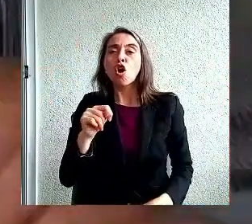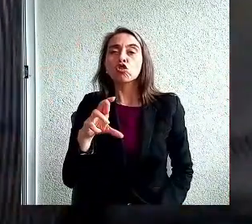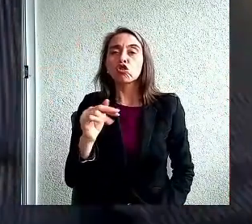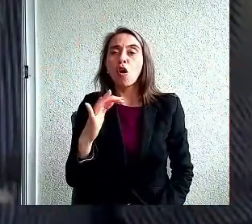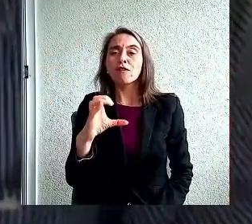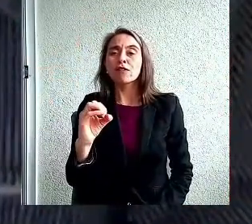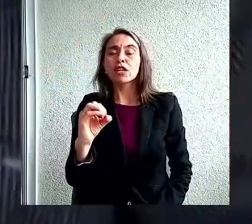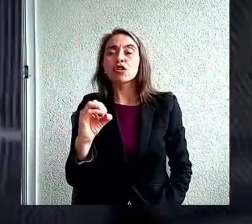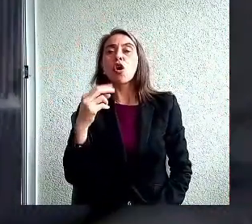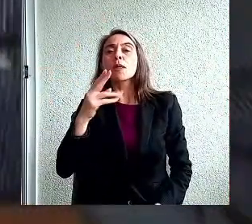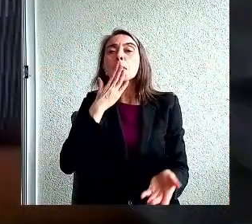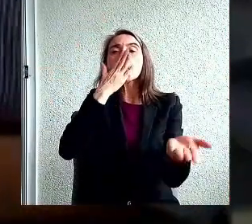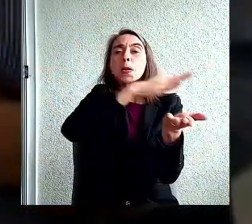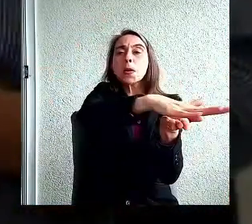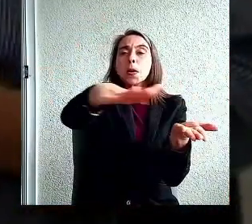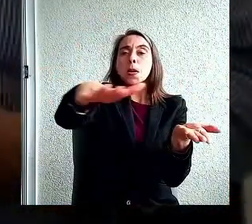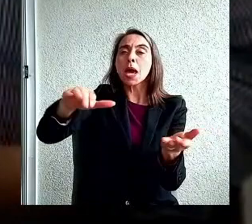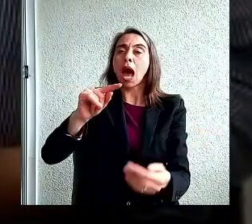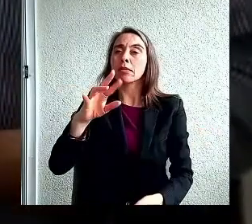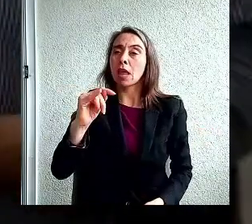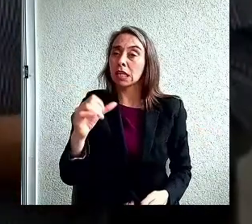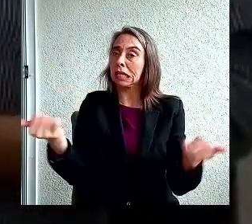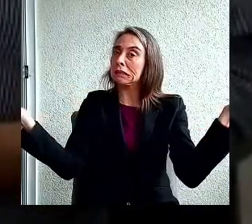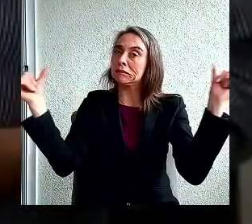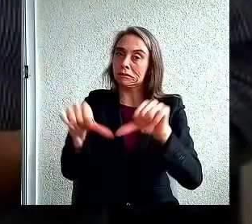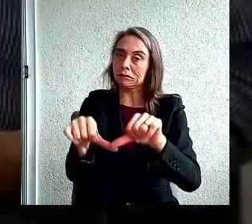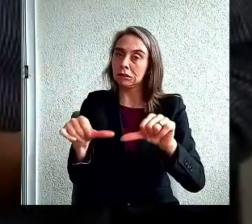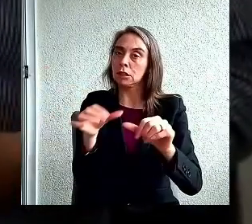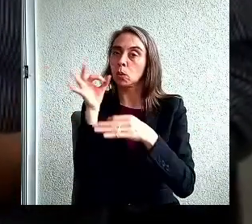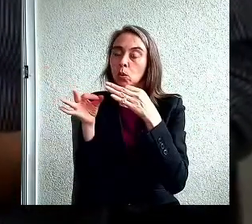avisan, así que Angélica, Humberto, muchísimas gracias. Los invito a quedarse con